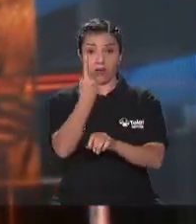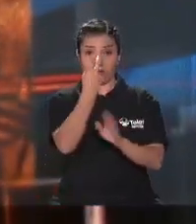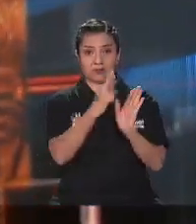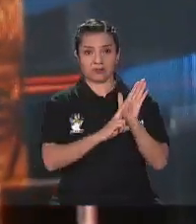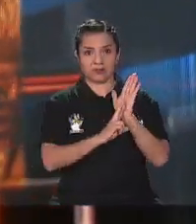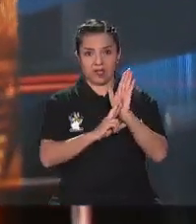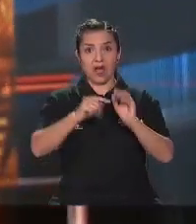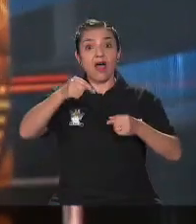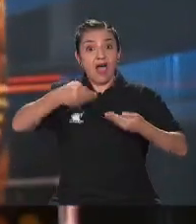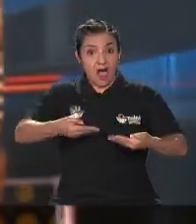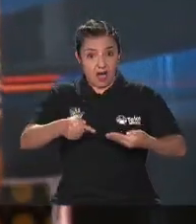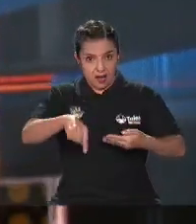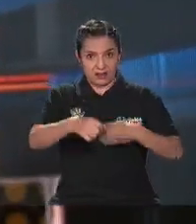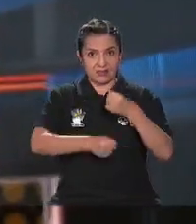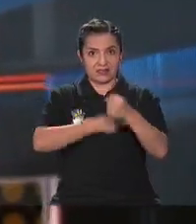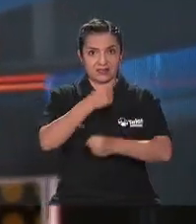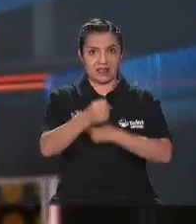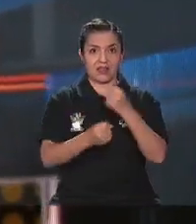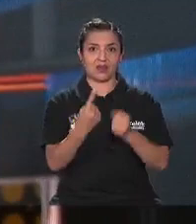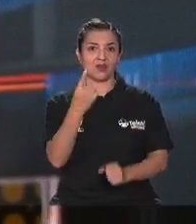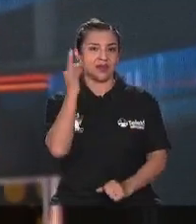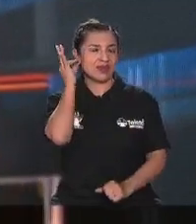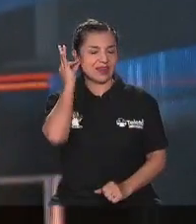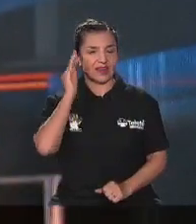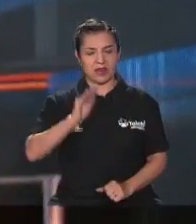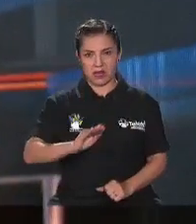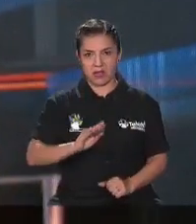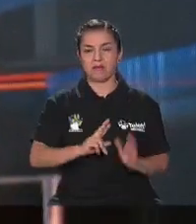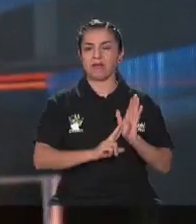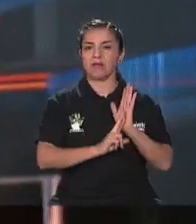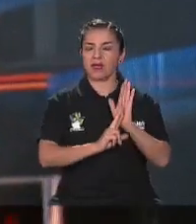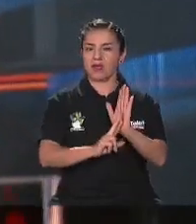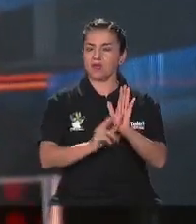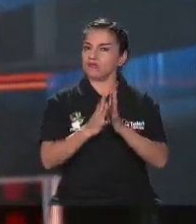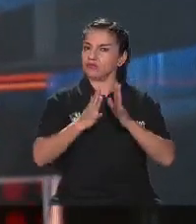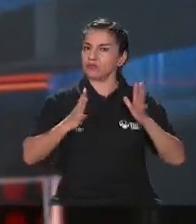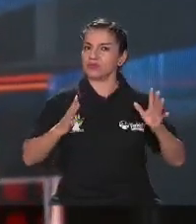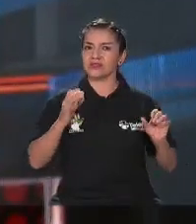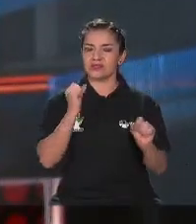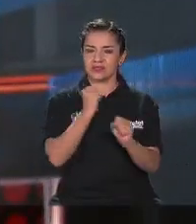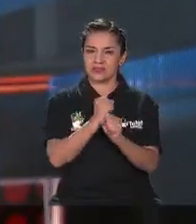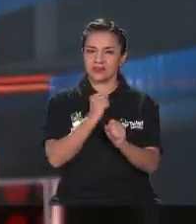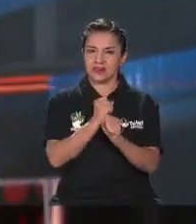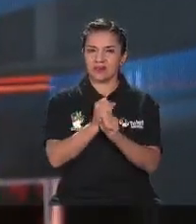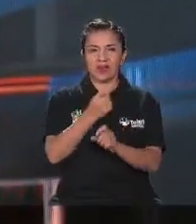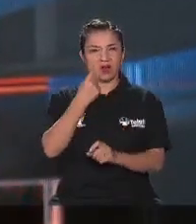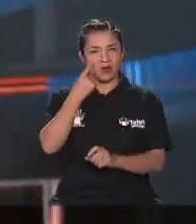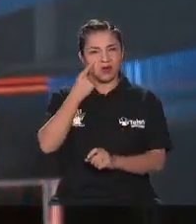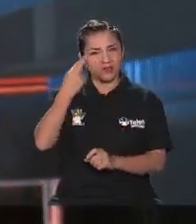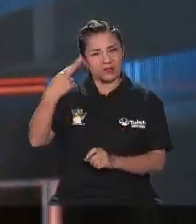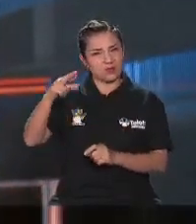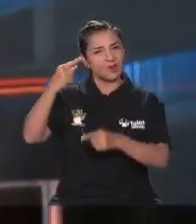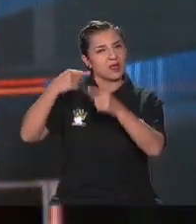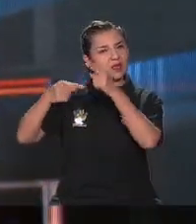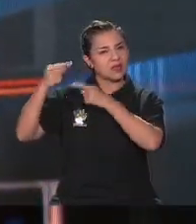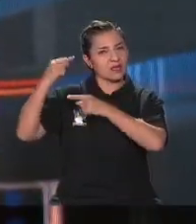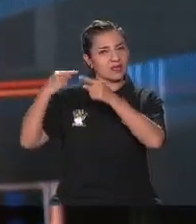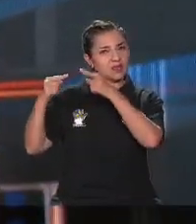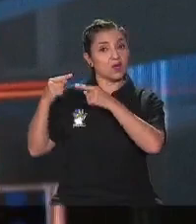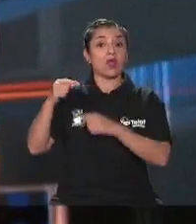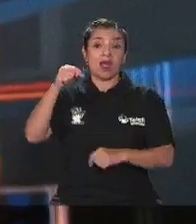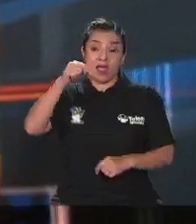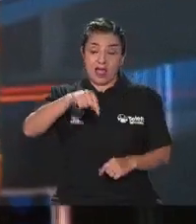embajadora. Es bastante trabajo, pero hay que conocer un poco su historia. Aquí